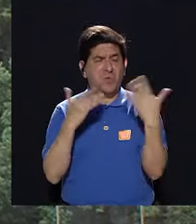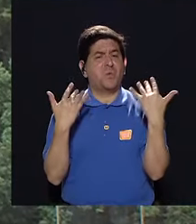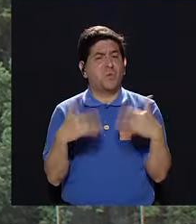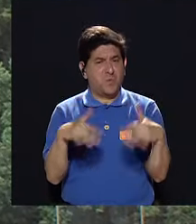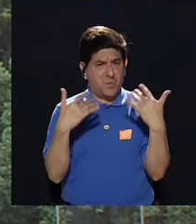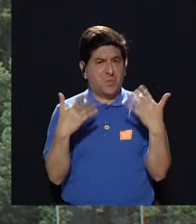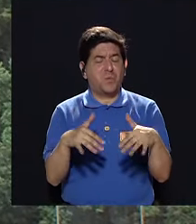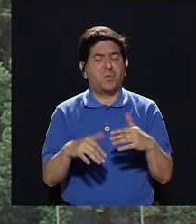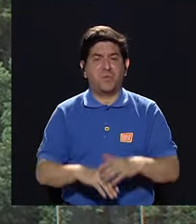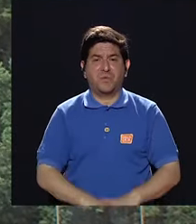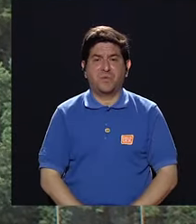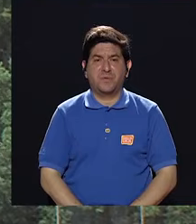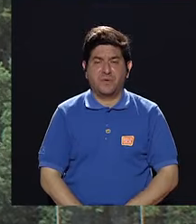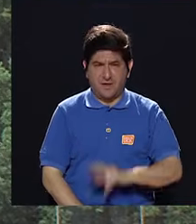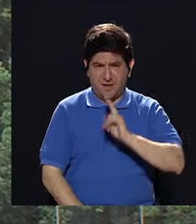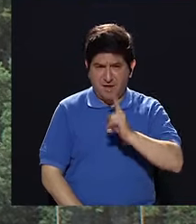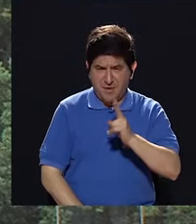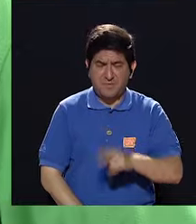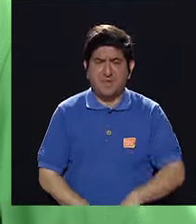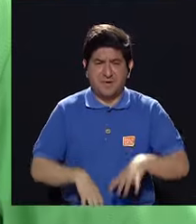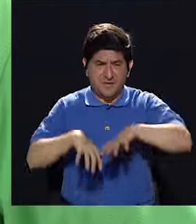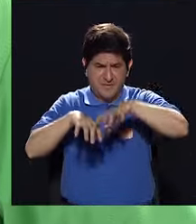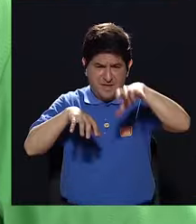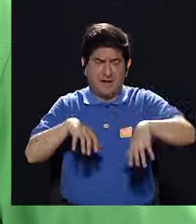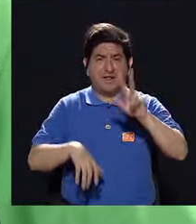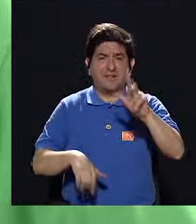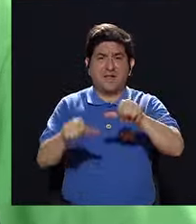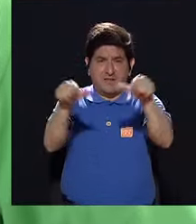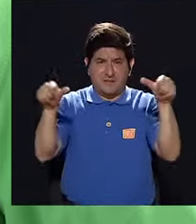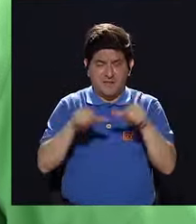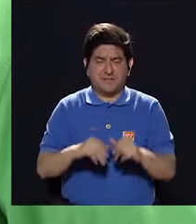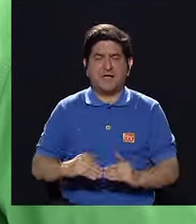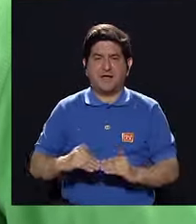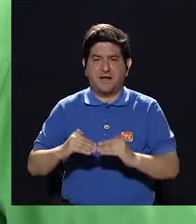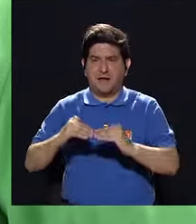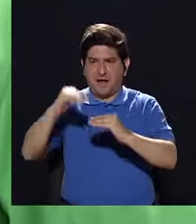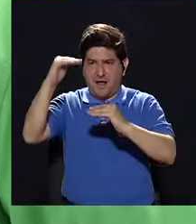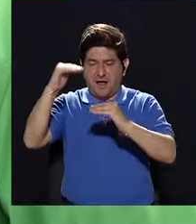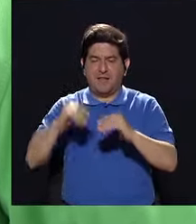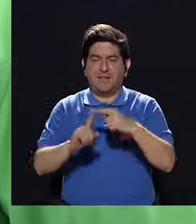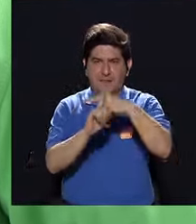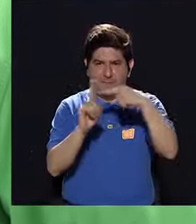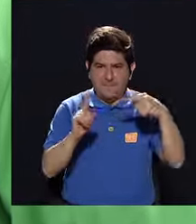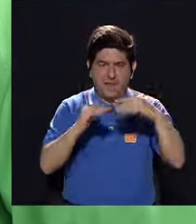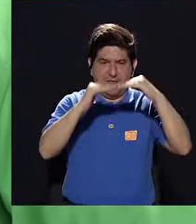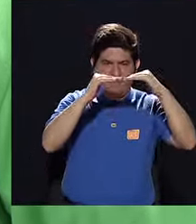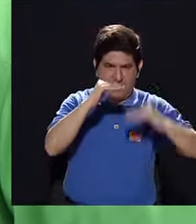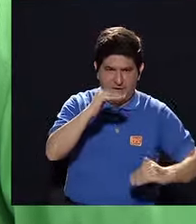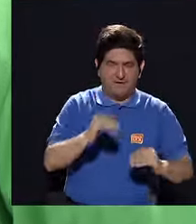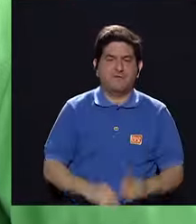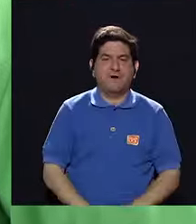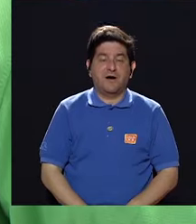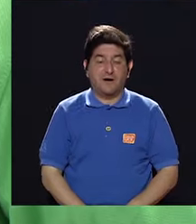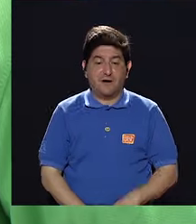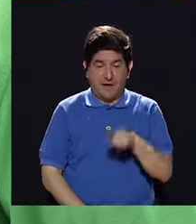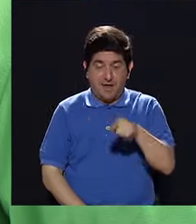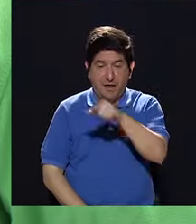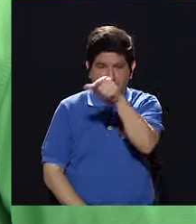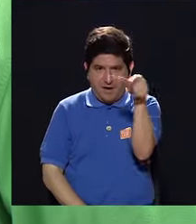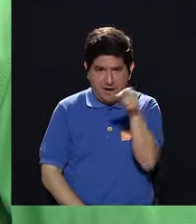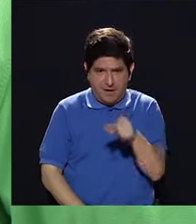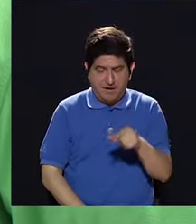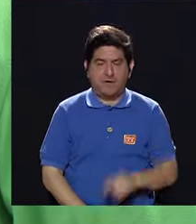afectó bastante. Realmente el cantón tiene tres zonas, la parte alta, media y baja, como la cuenca como